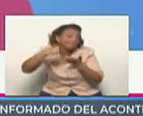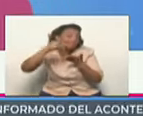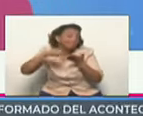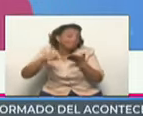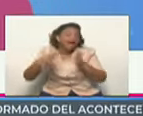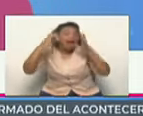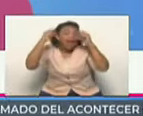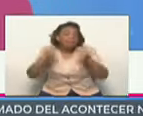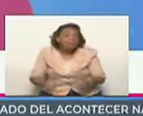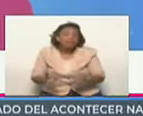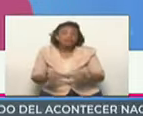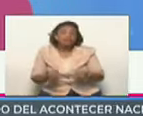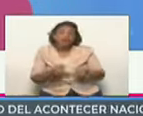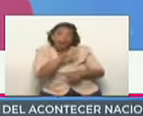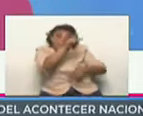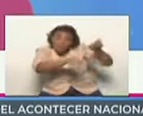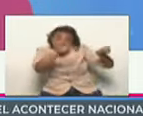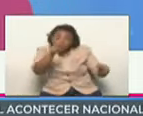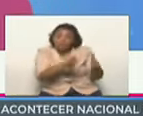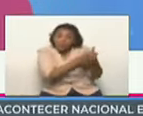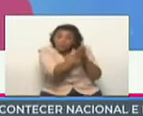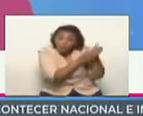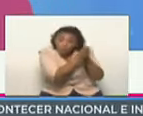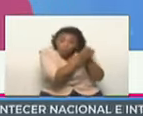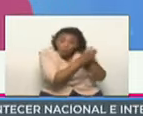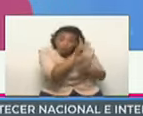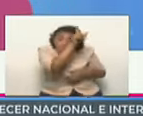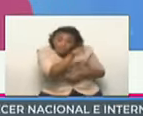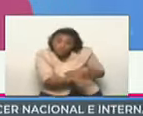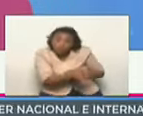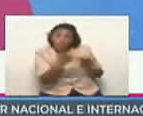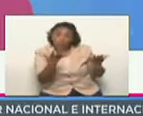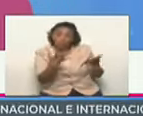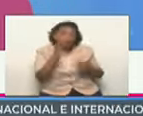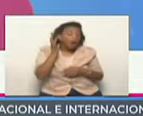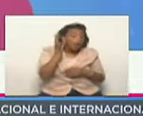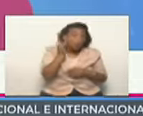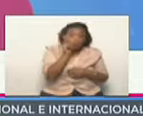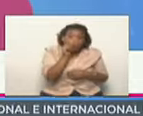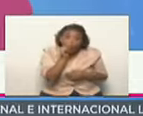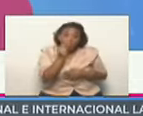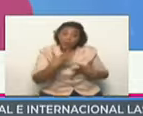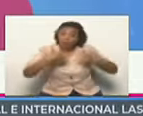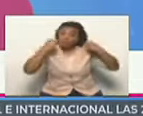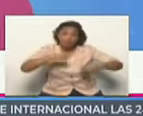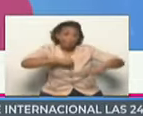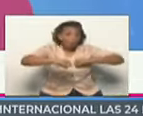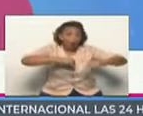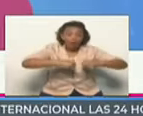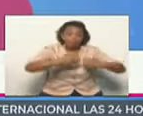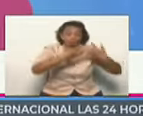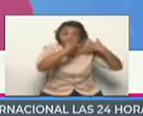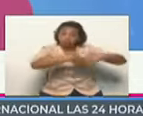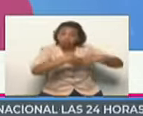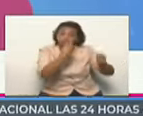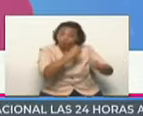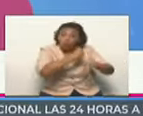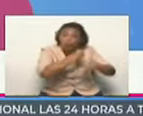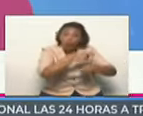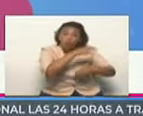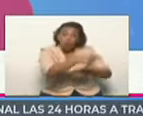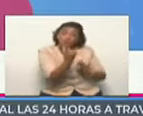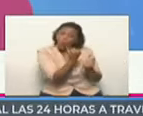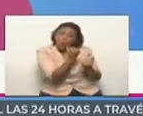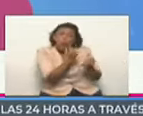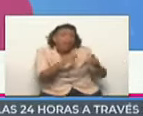que garantizarle a los emprendedores, a las emprendedoras que son un gran motor de la economía, no solo el